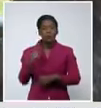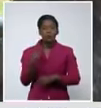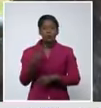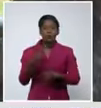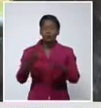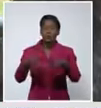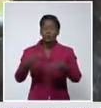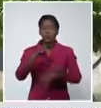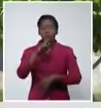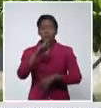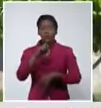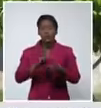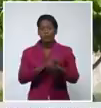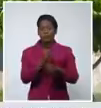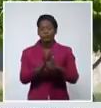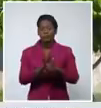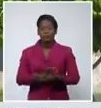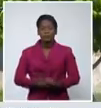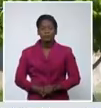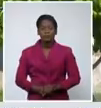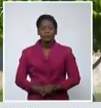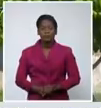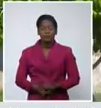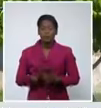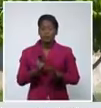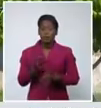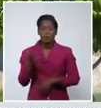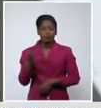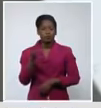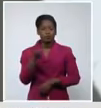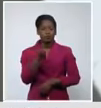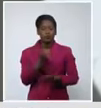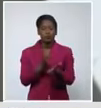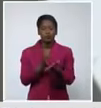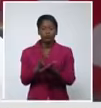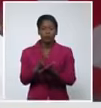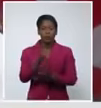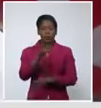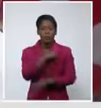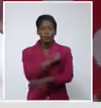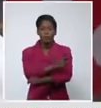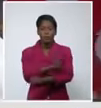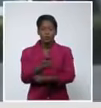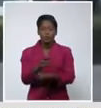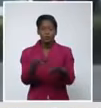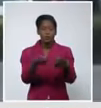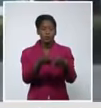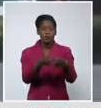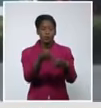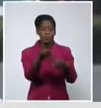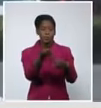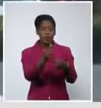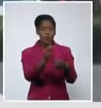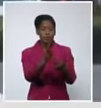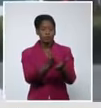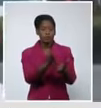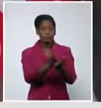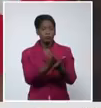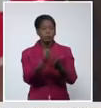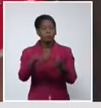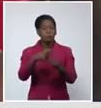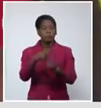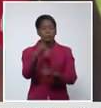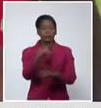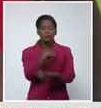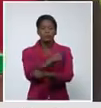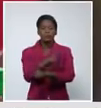nuestra situación epidemiológica. Durante las pesquisas se mantiene un profesor por cada 10 dúos en aras de velar por la efectividad de las mismas.